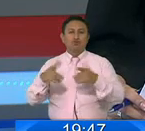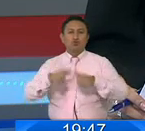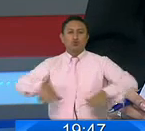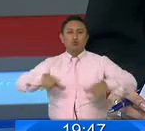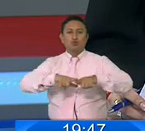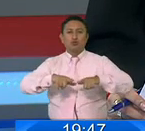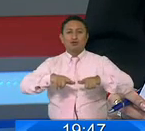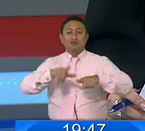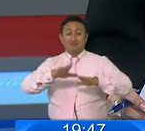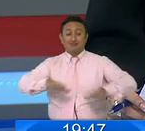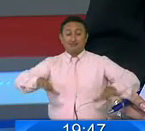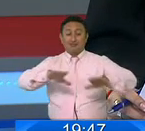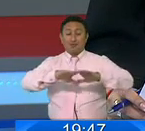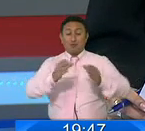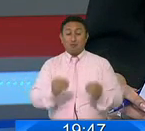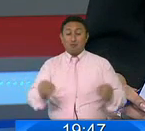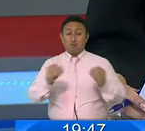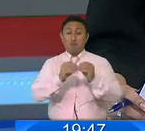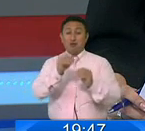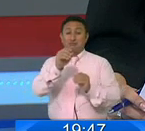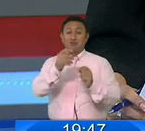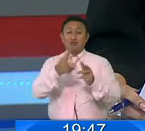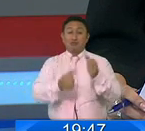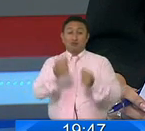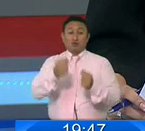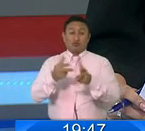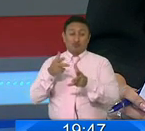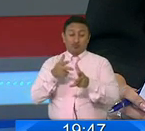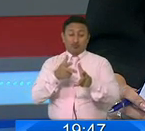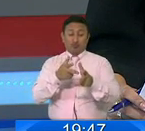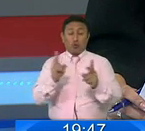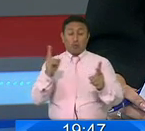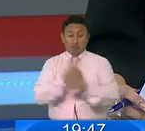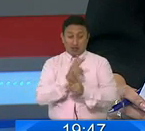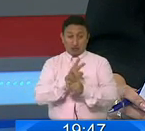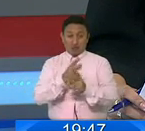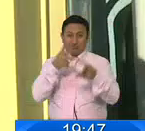en los puntos críticos donde se registra mayor accidentabilidad